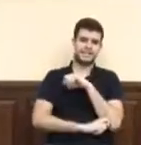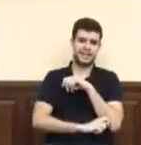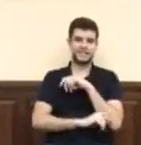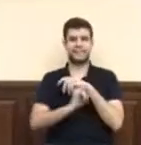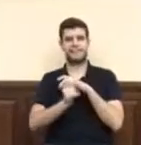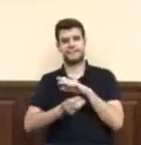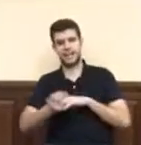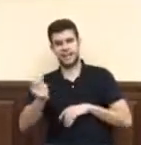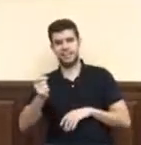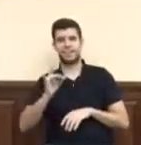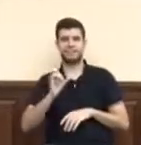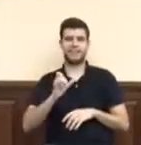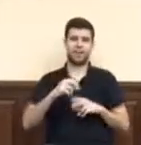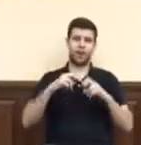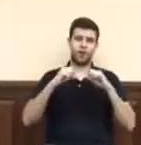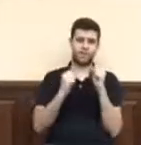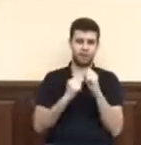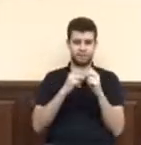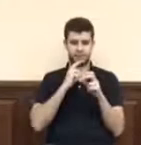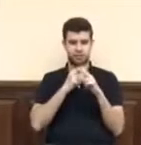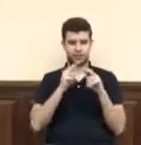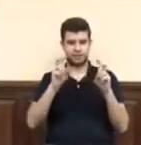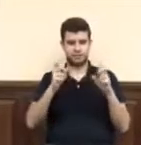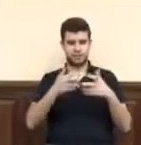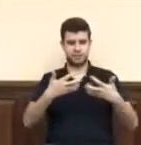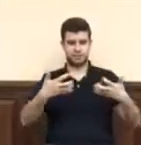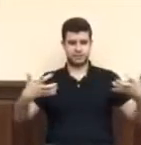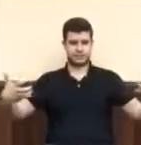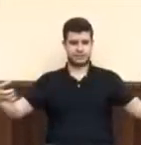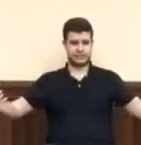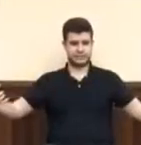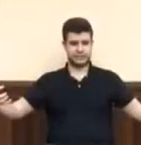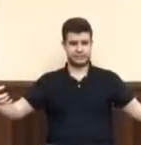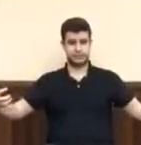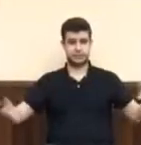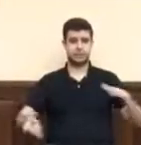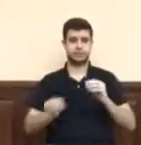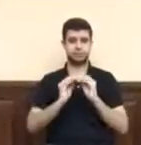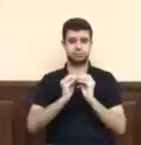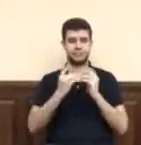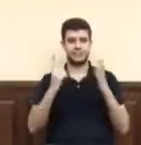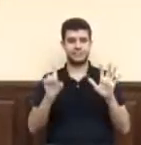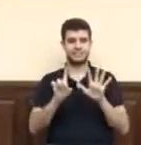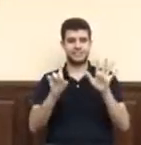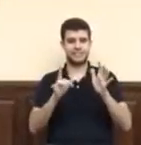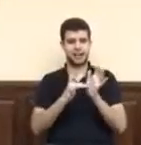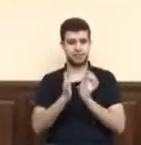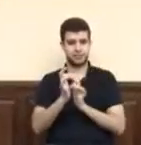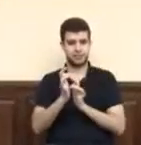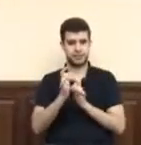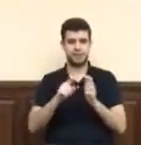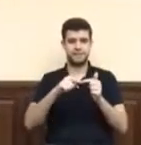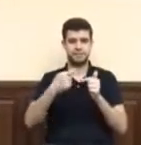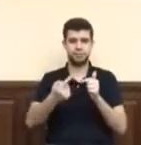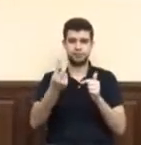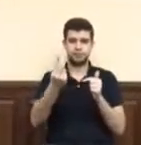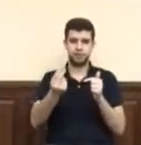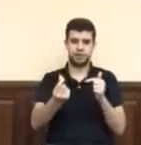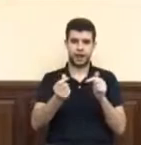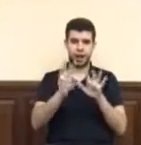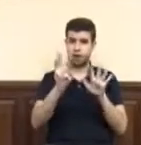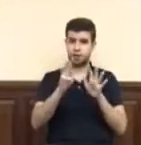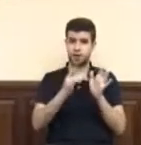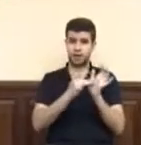del Confinamiento, nada más y nada menos. Se constituye el 6 de abril, luego se publica que a los dos días, el día 8 de